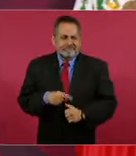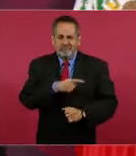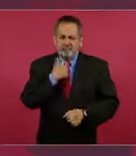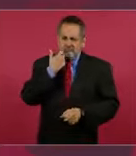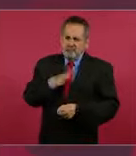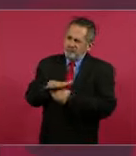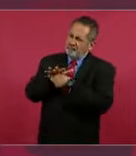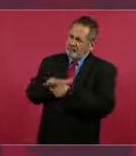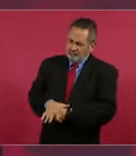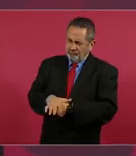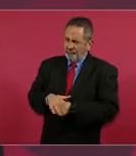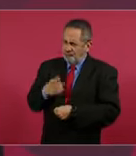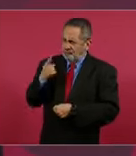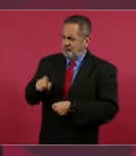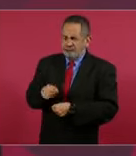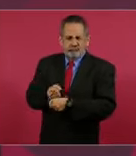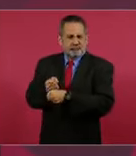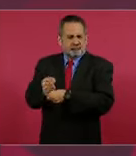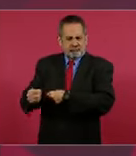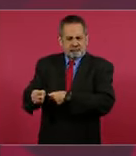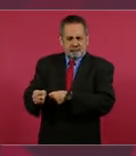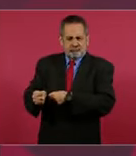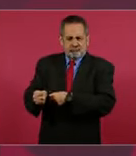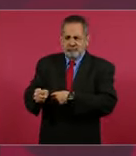imponerse por la fuerza.